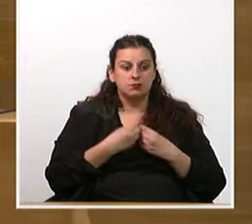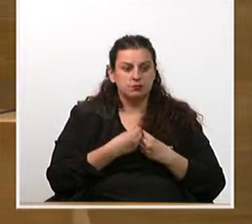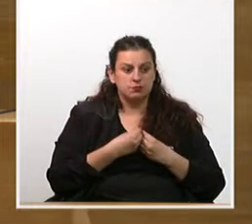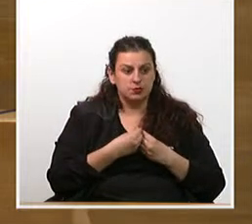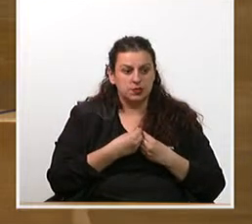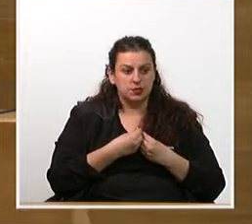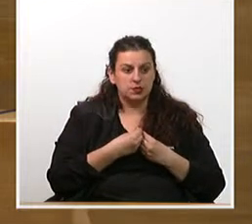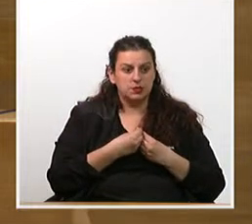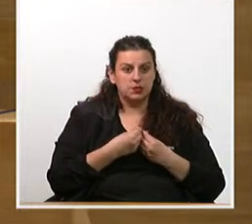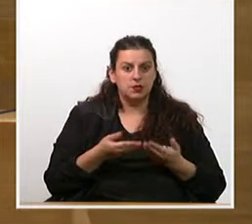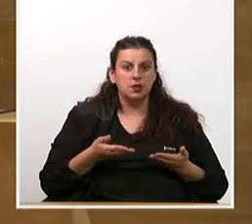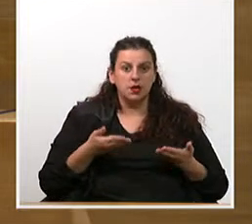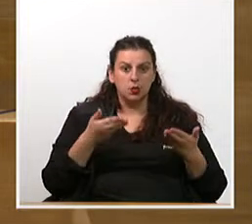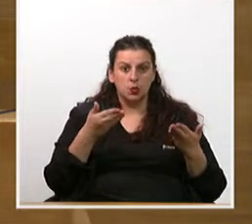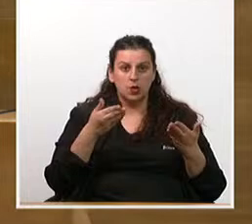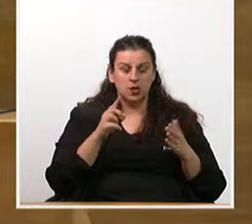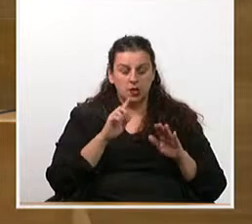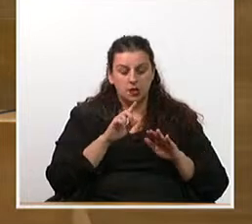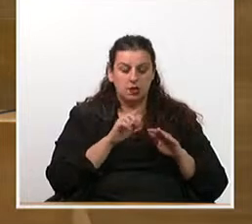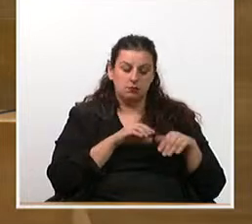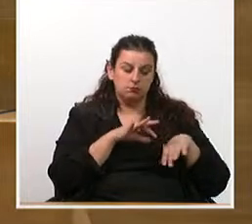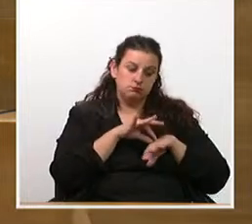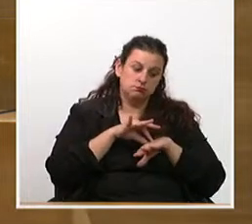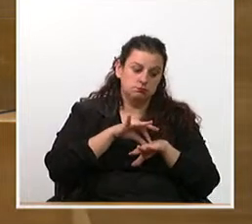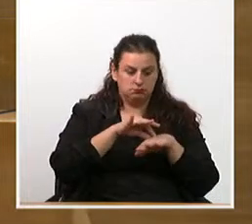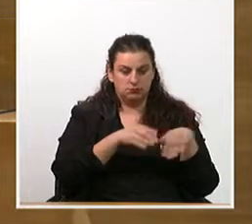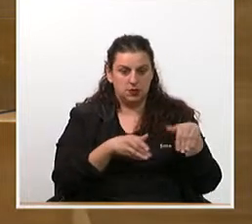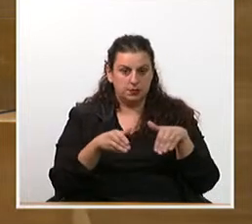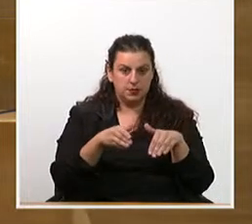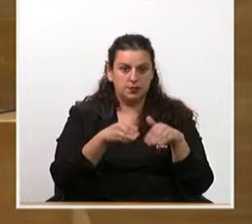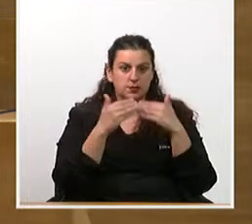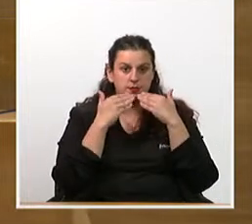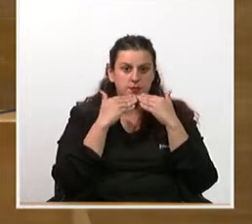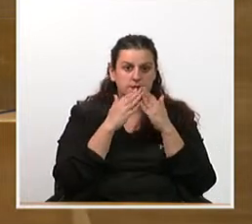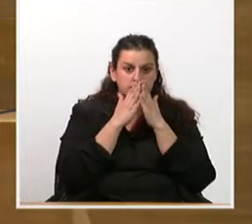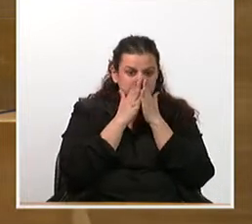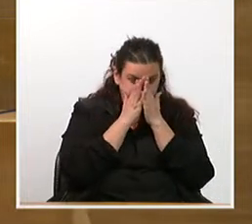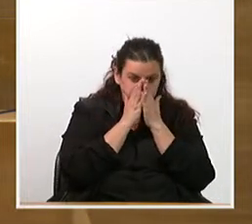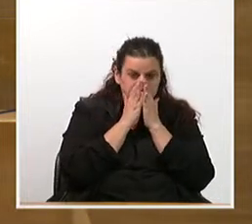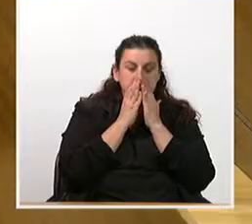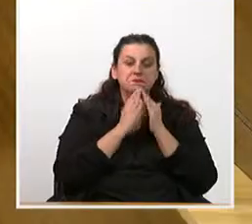y ayudarle en sus primeros pasos Muchas